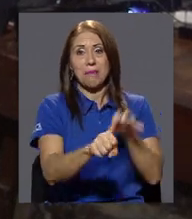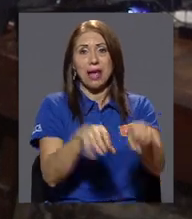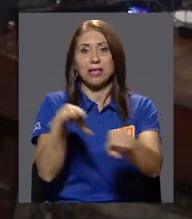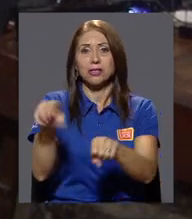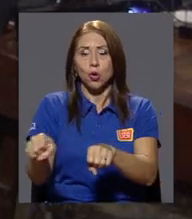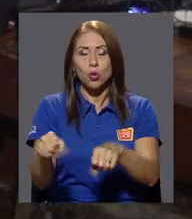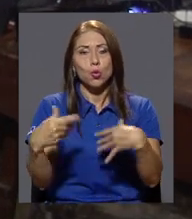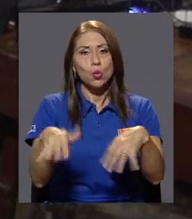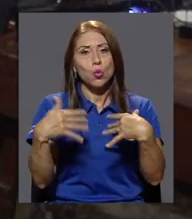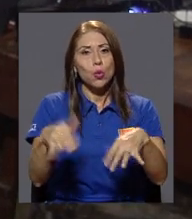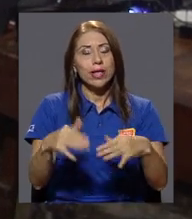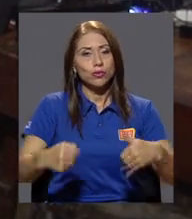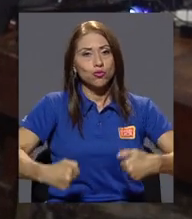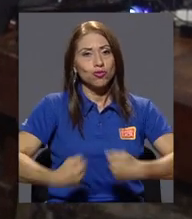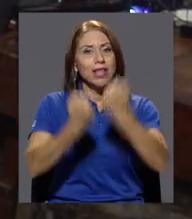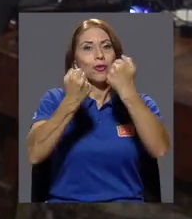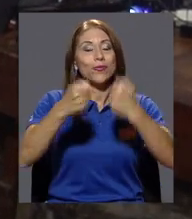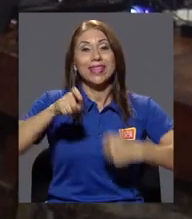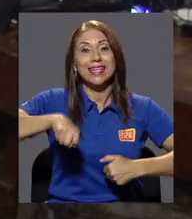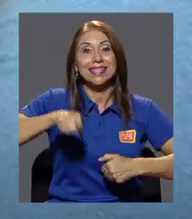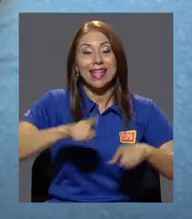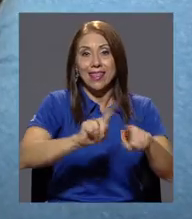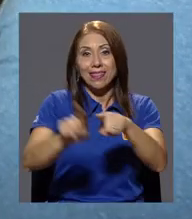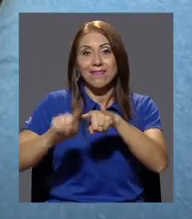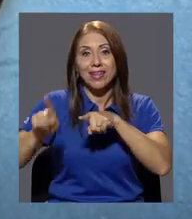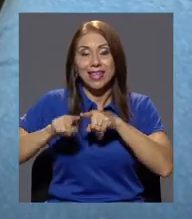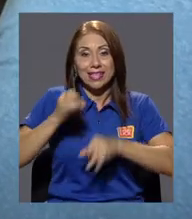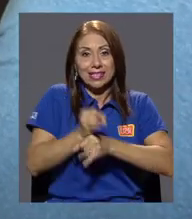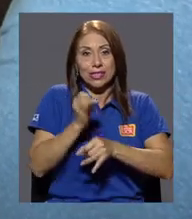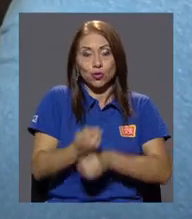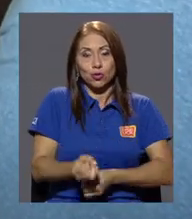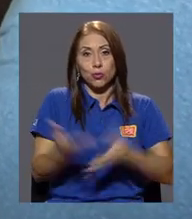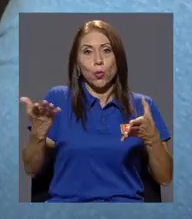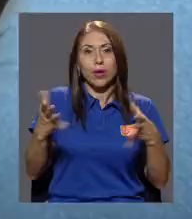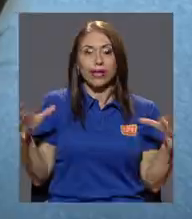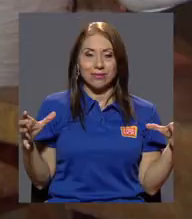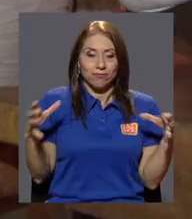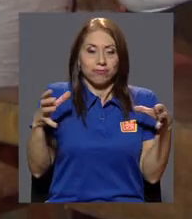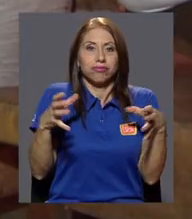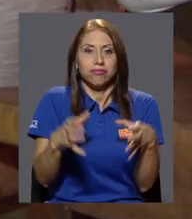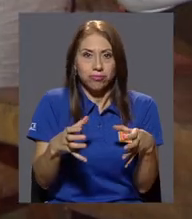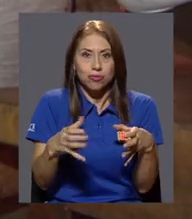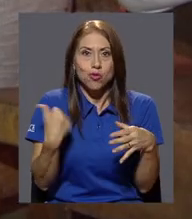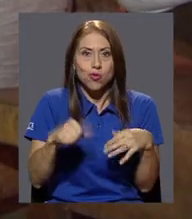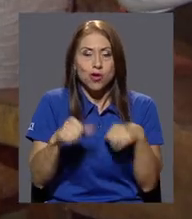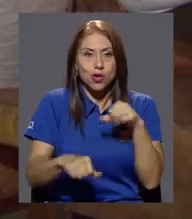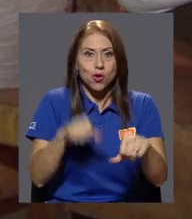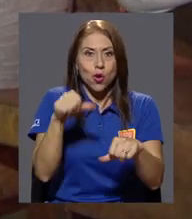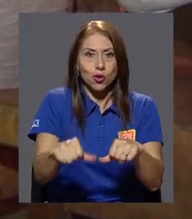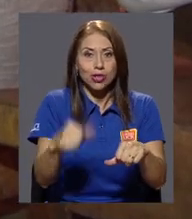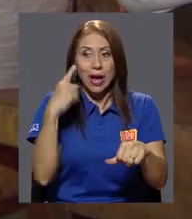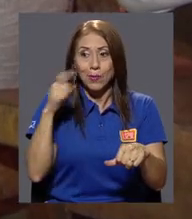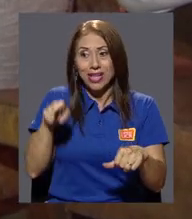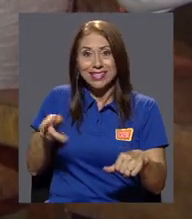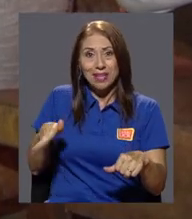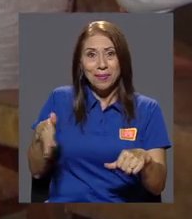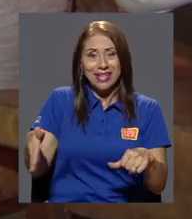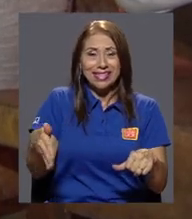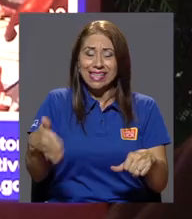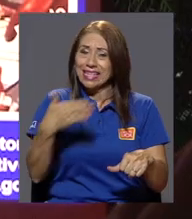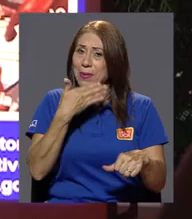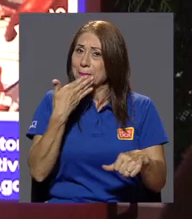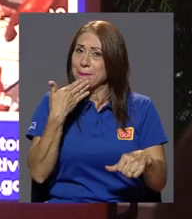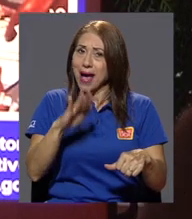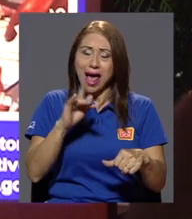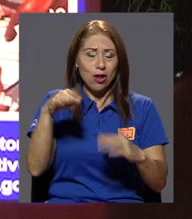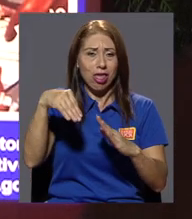reto que ha requerido que diferentes instituciones del Estado se incorporen en la lucha, pues es enorme el perjuicio para la ecología